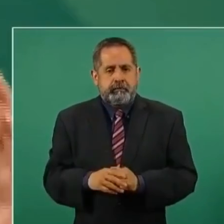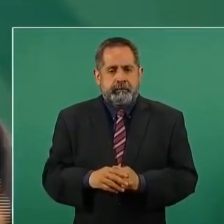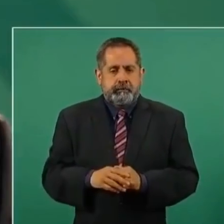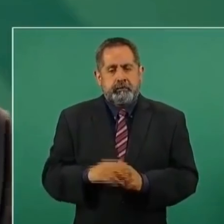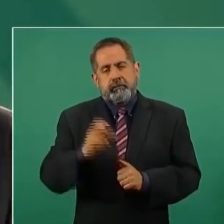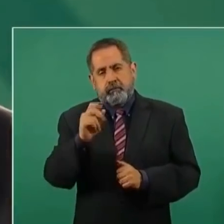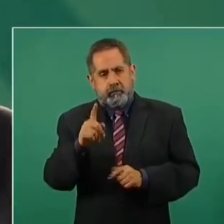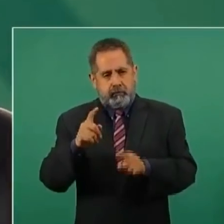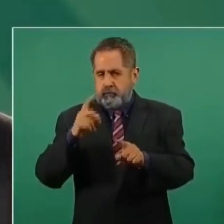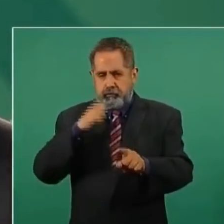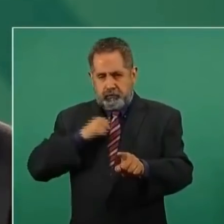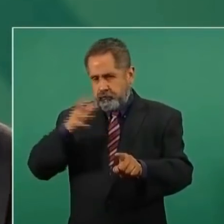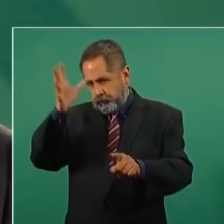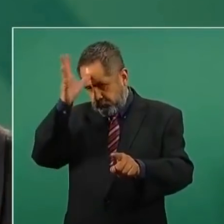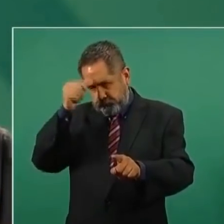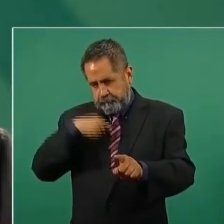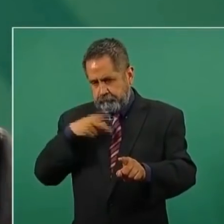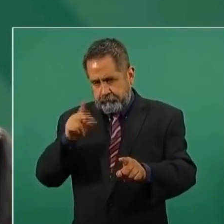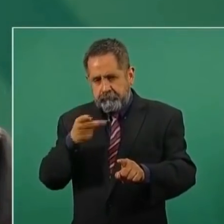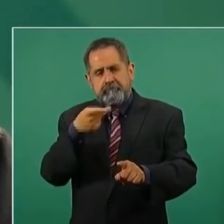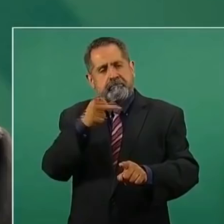aceptando sin conceder